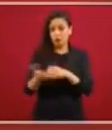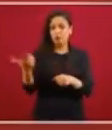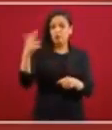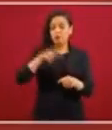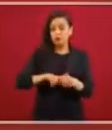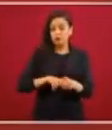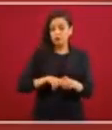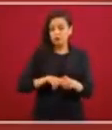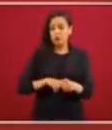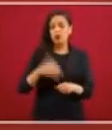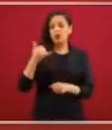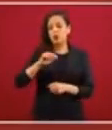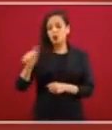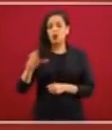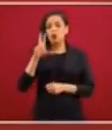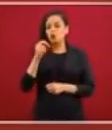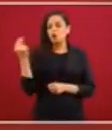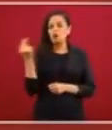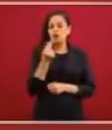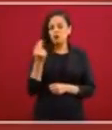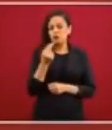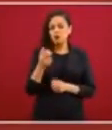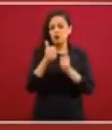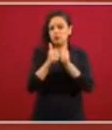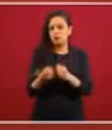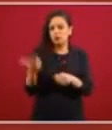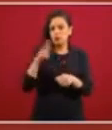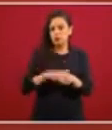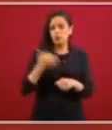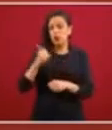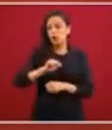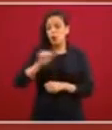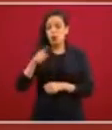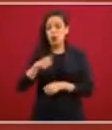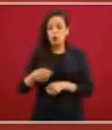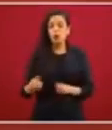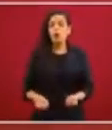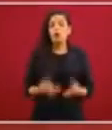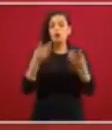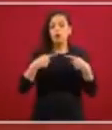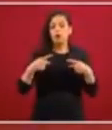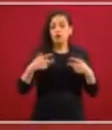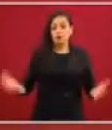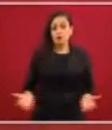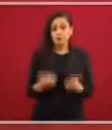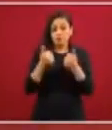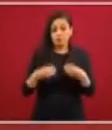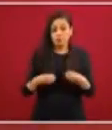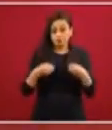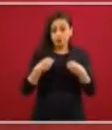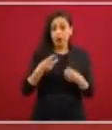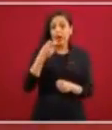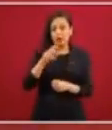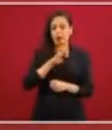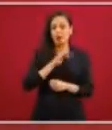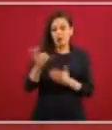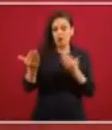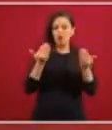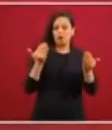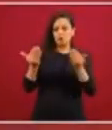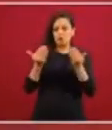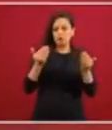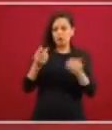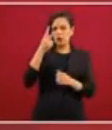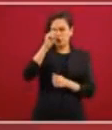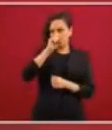no requirieron hospitalización y eventualmente número de vidas salvadas, es precisamente la comparación en estas dos curvas. Y lo podremos hacer, y